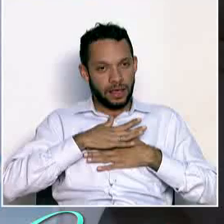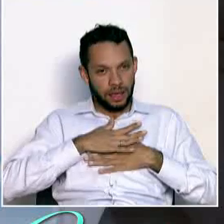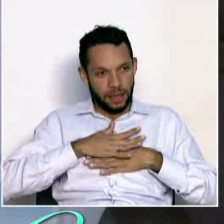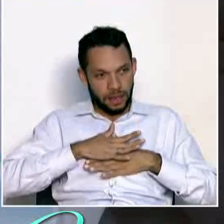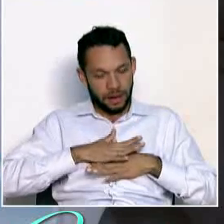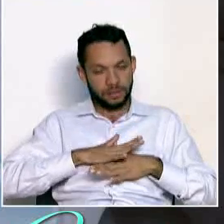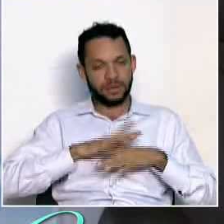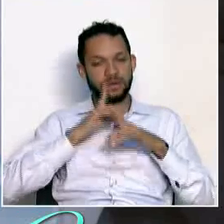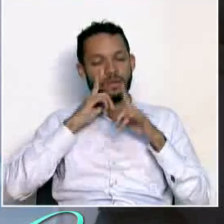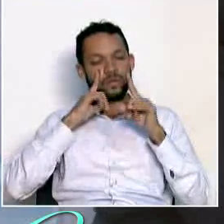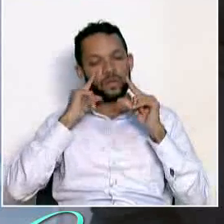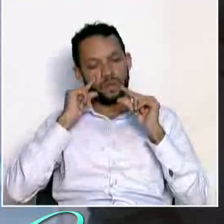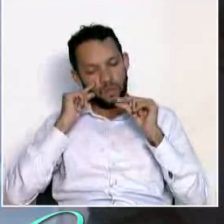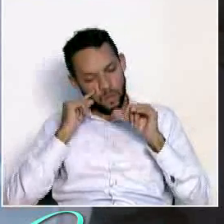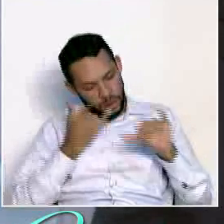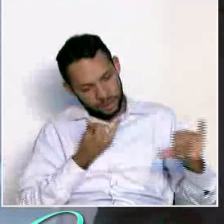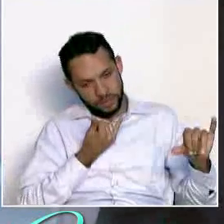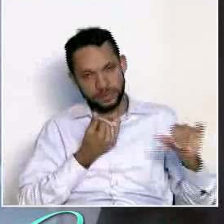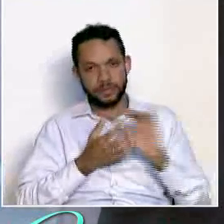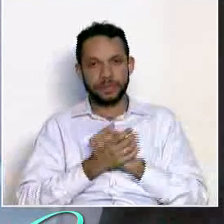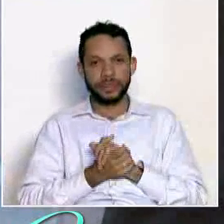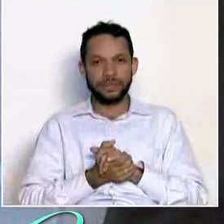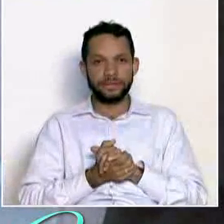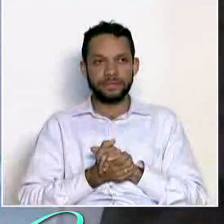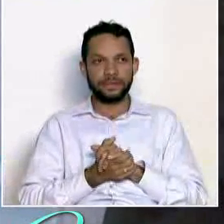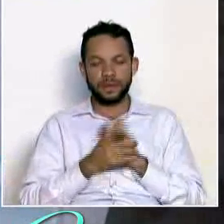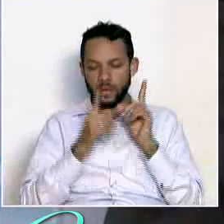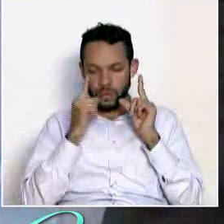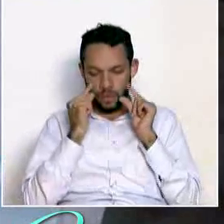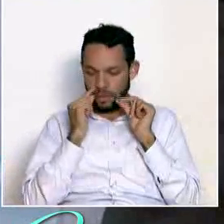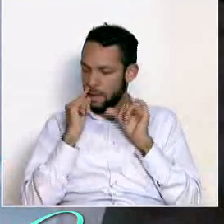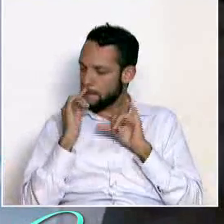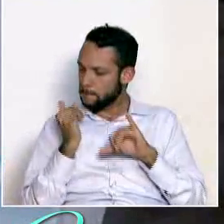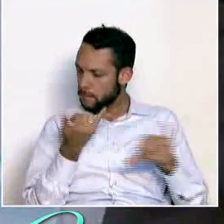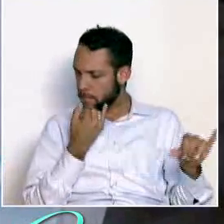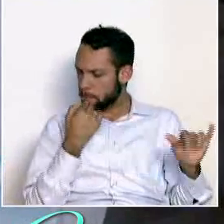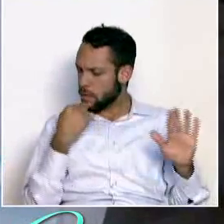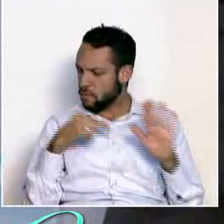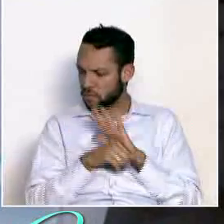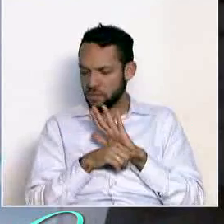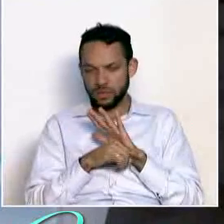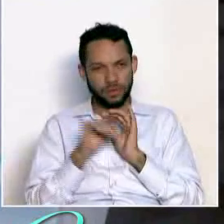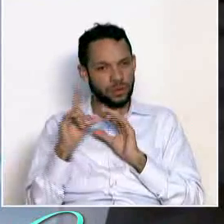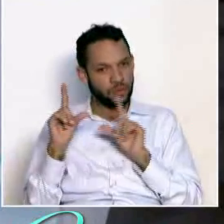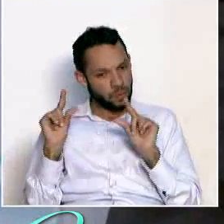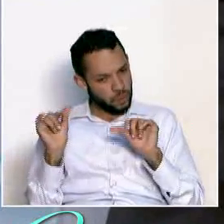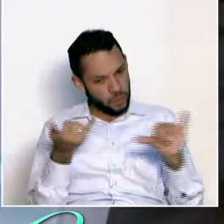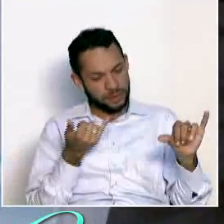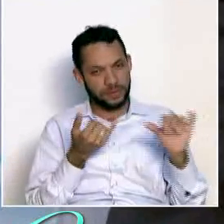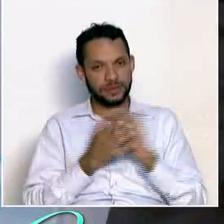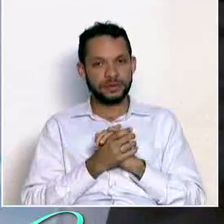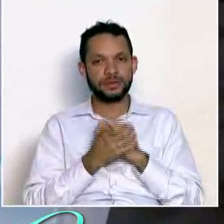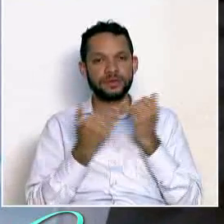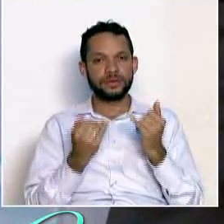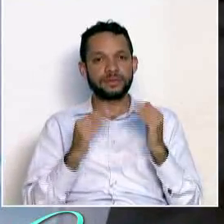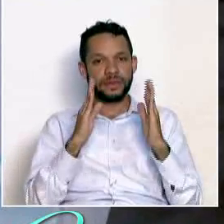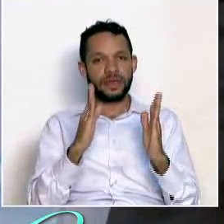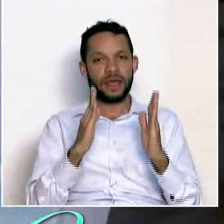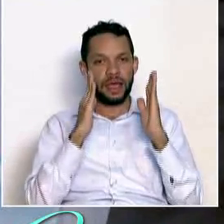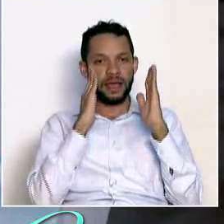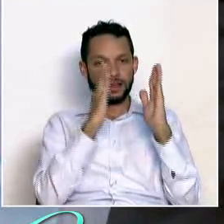y duerme más profundamente. Más profundamente. Escucha atentamente mi